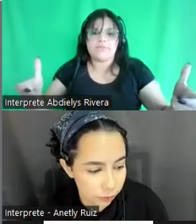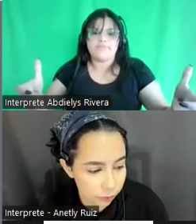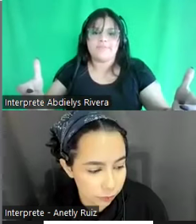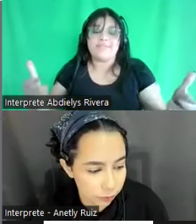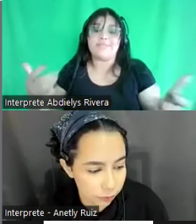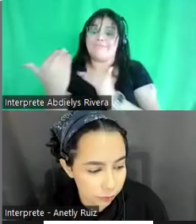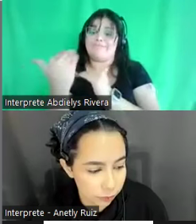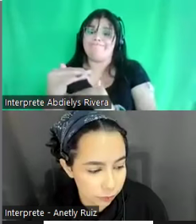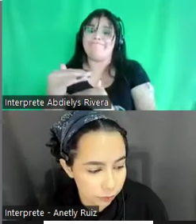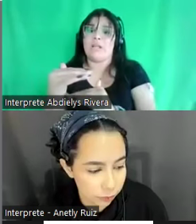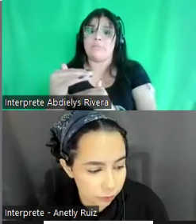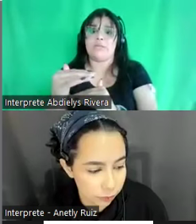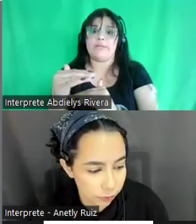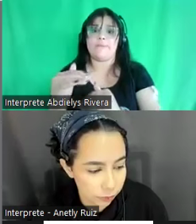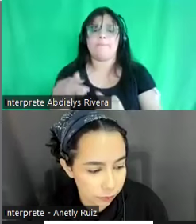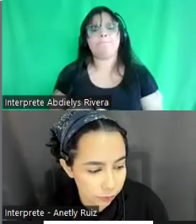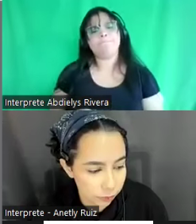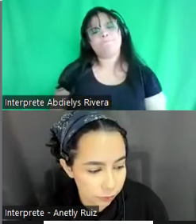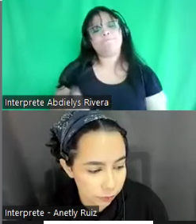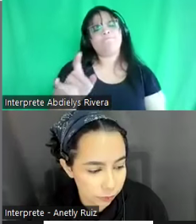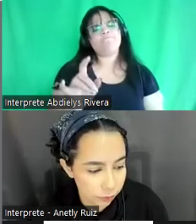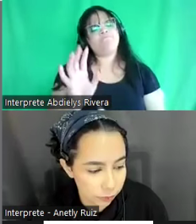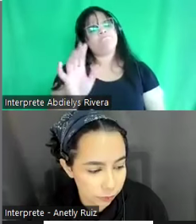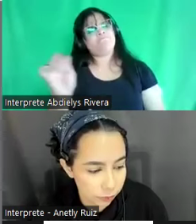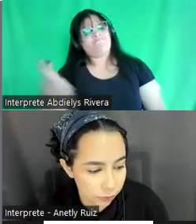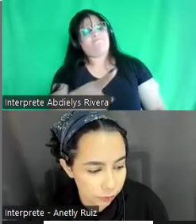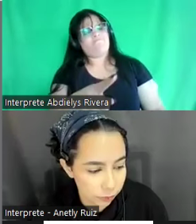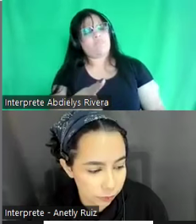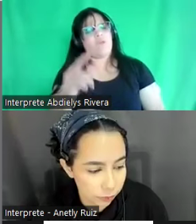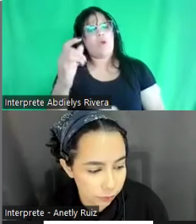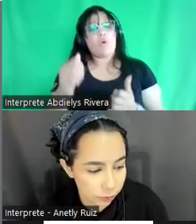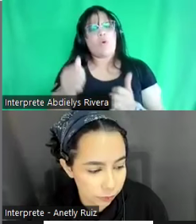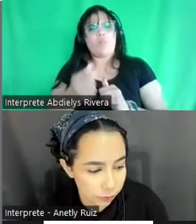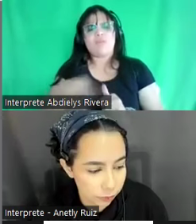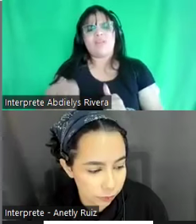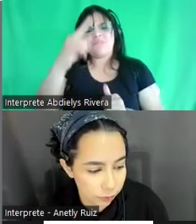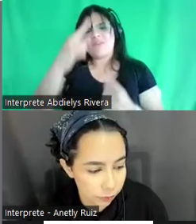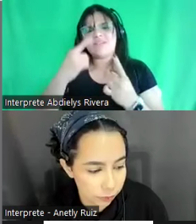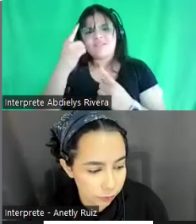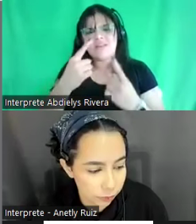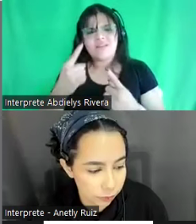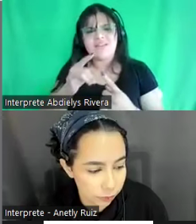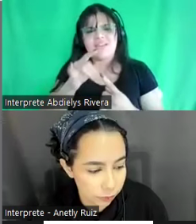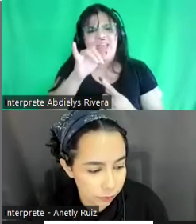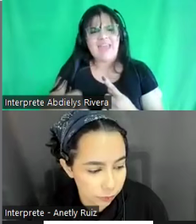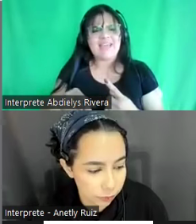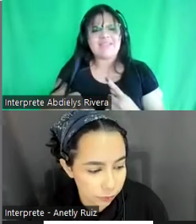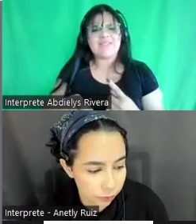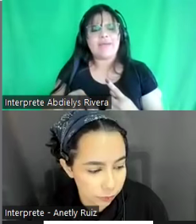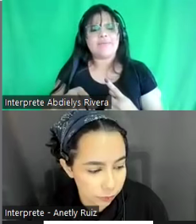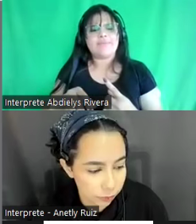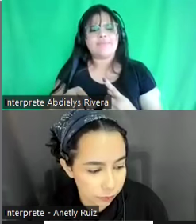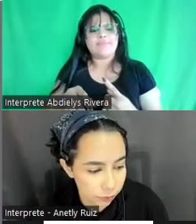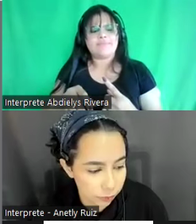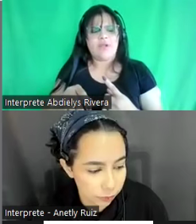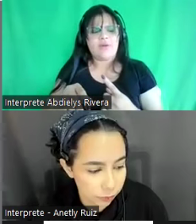¿cómo ustedes creen que los determinantes sociales de la salud impactan este acomodo de Juan? He visto la contestación de la número